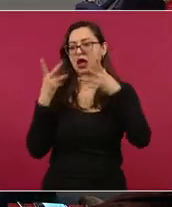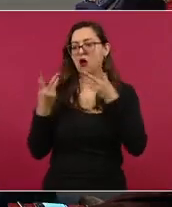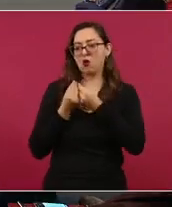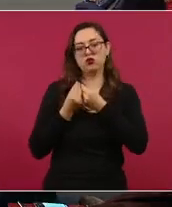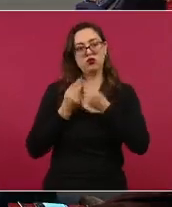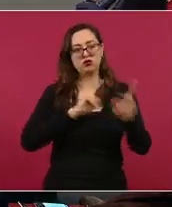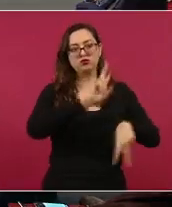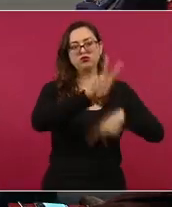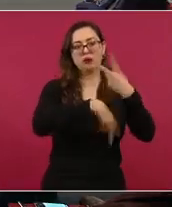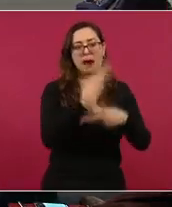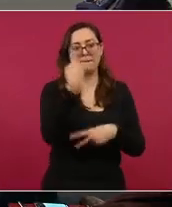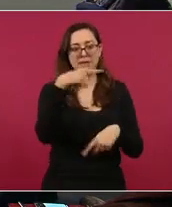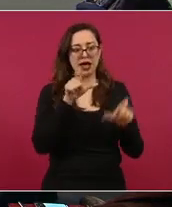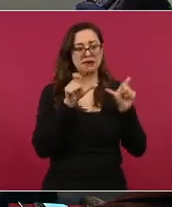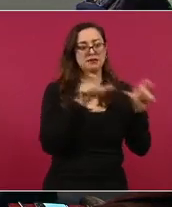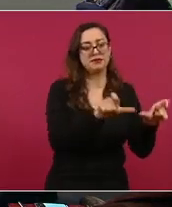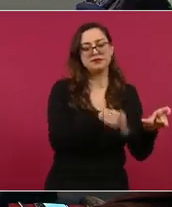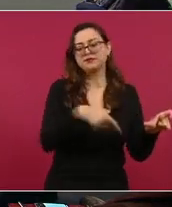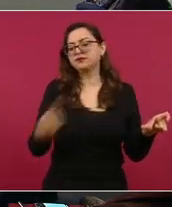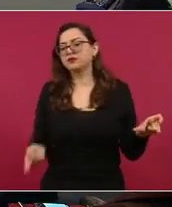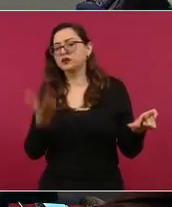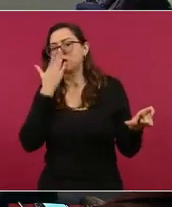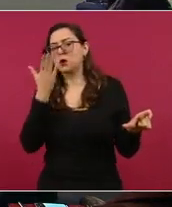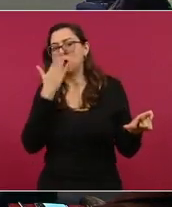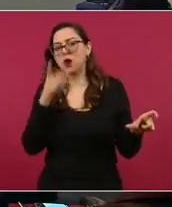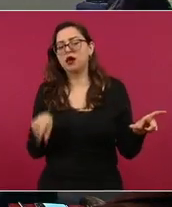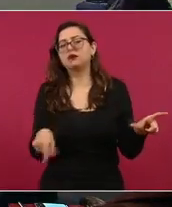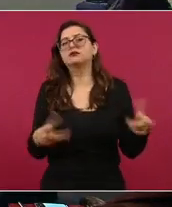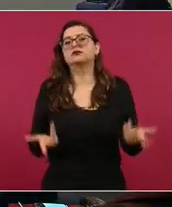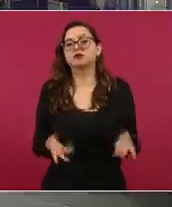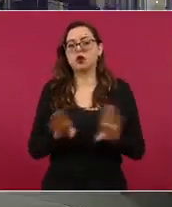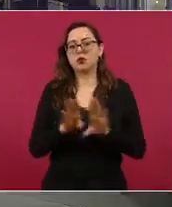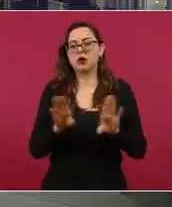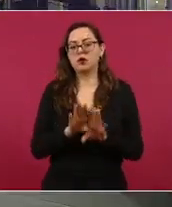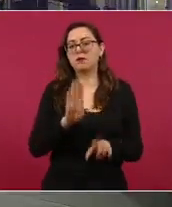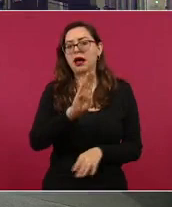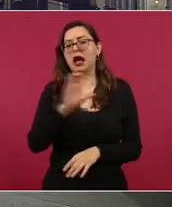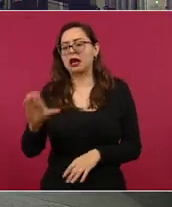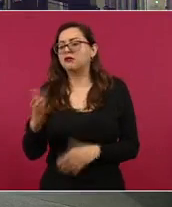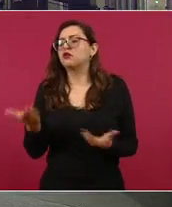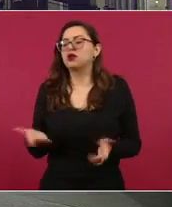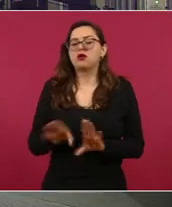Sería mi última pregunta. Se está reforzando Sonora.